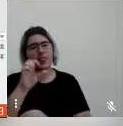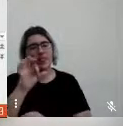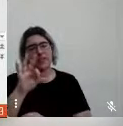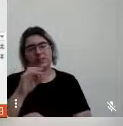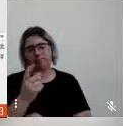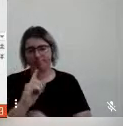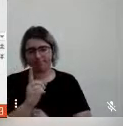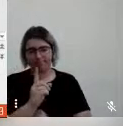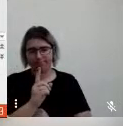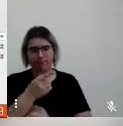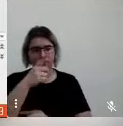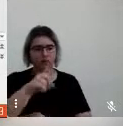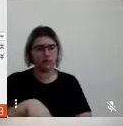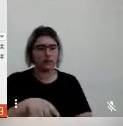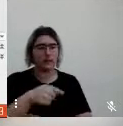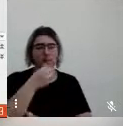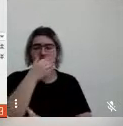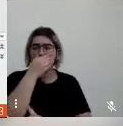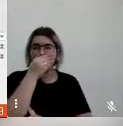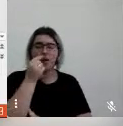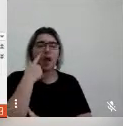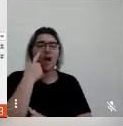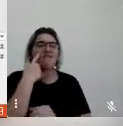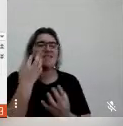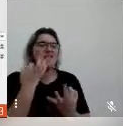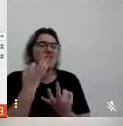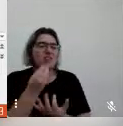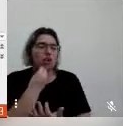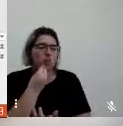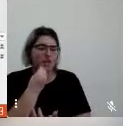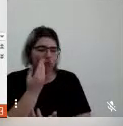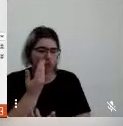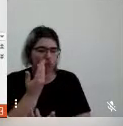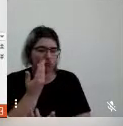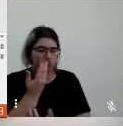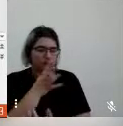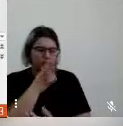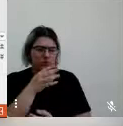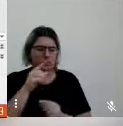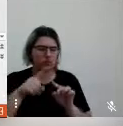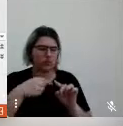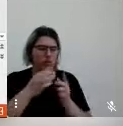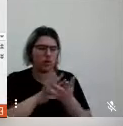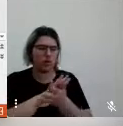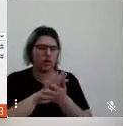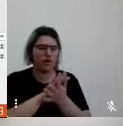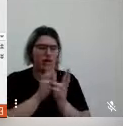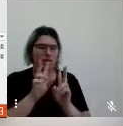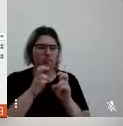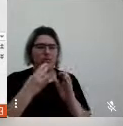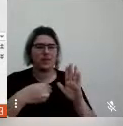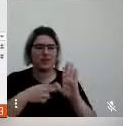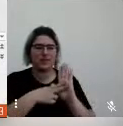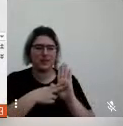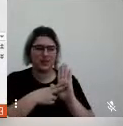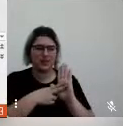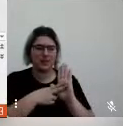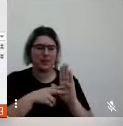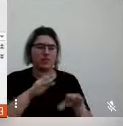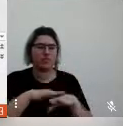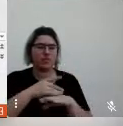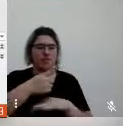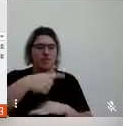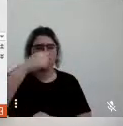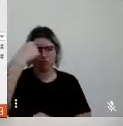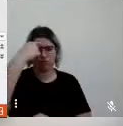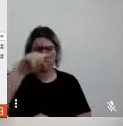y mirar, pues eso, también lo que consumimos. Que luego más adelante os voy a hablar sobre el tema de las etiquetas, ¿vale? Para que sepáis también